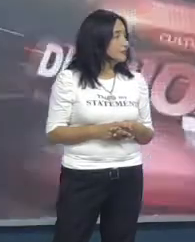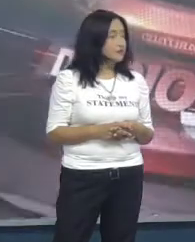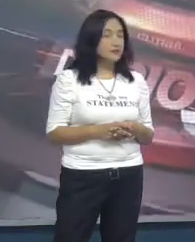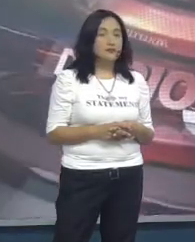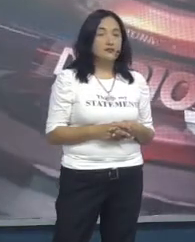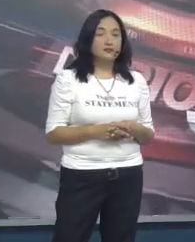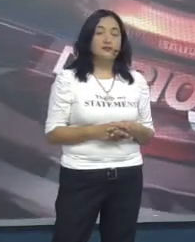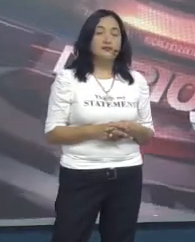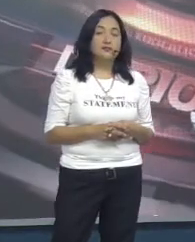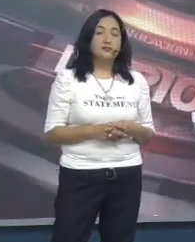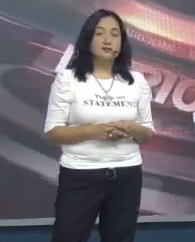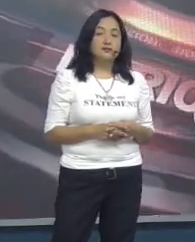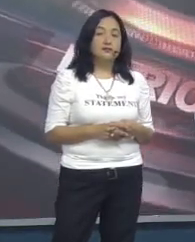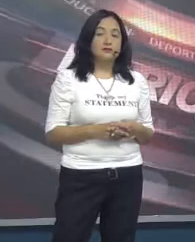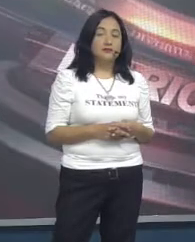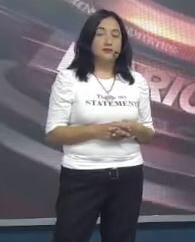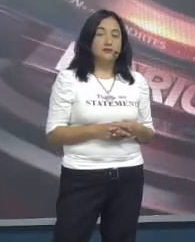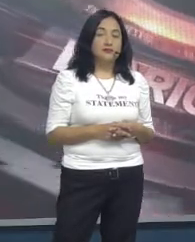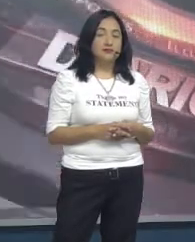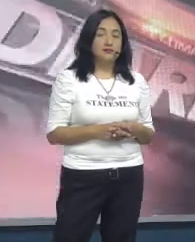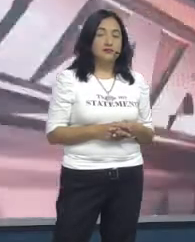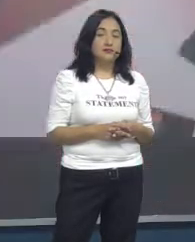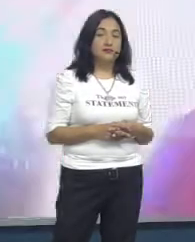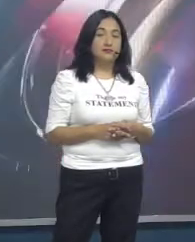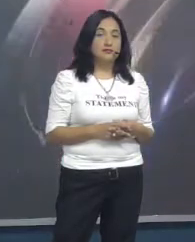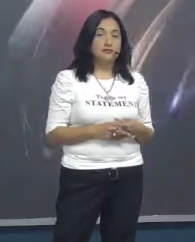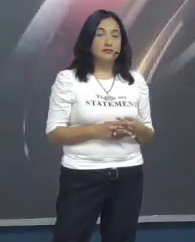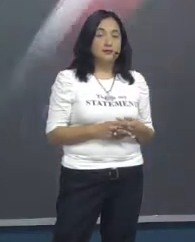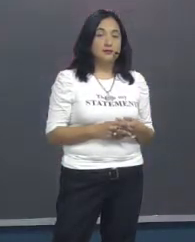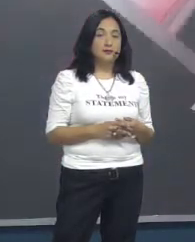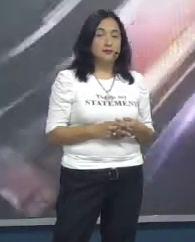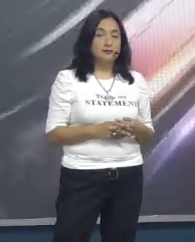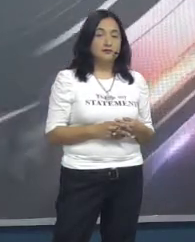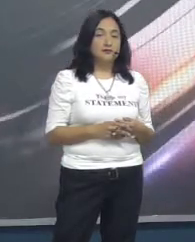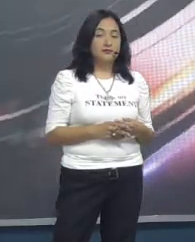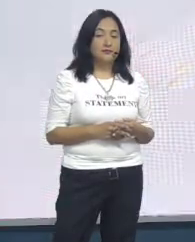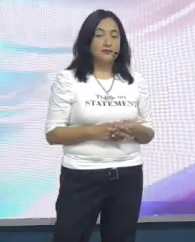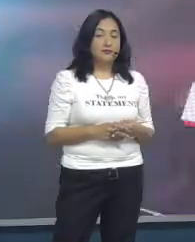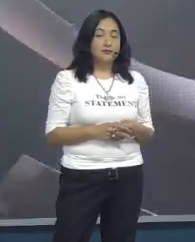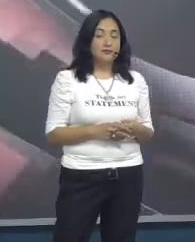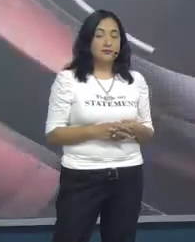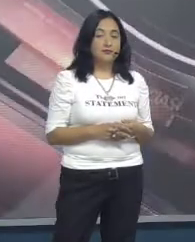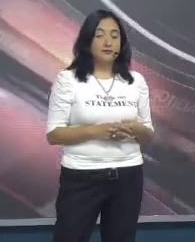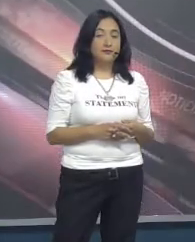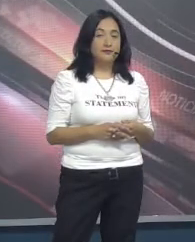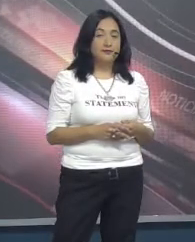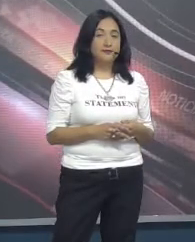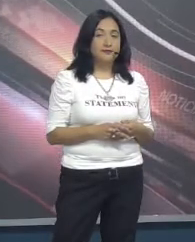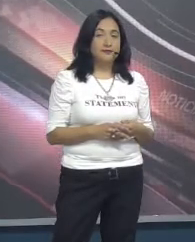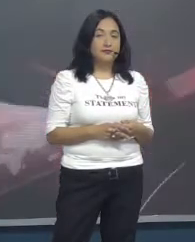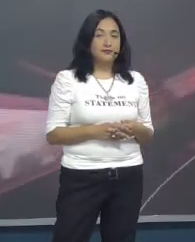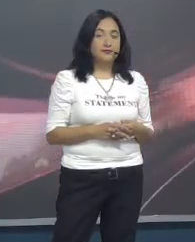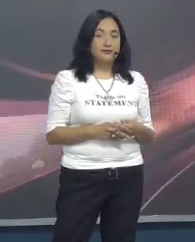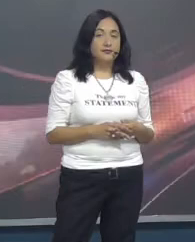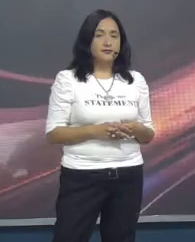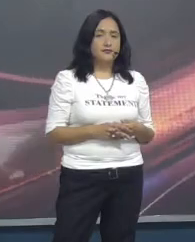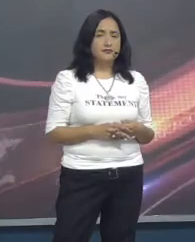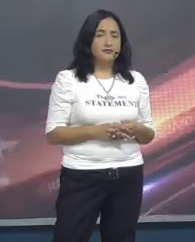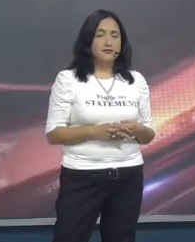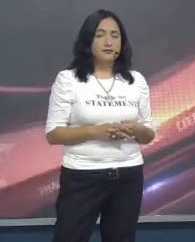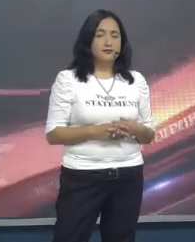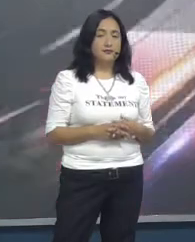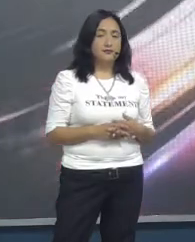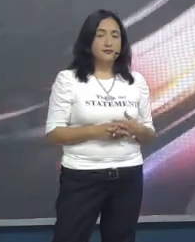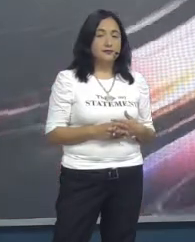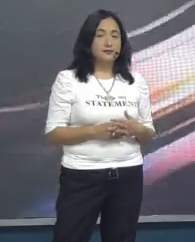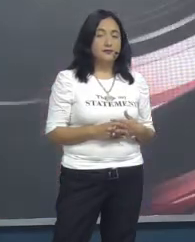seguir en ese orden? ¿Van a tener prioridad a esos barrios? ¿Cómo van a hacer cuando se levante esto? No, eso es